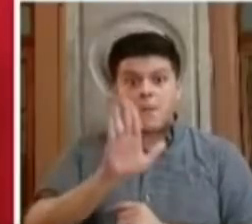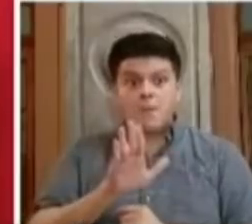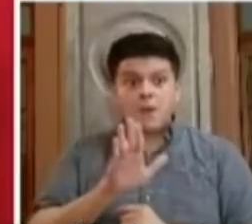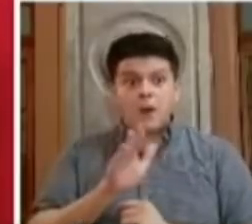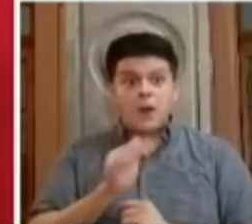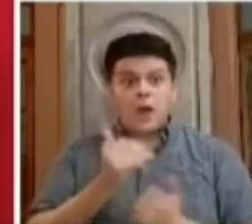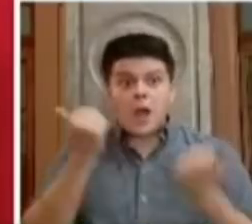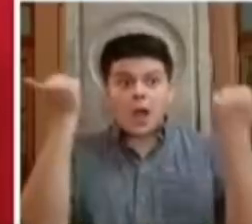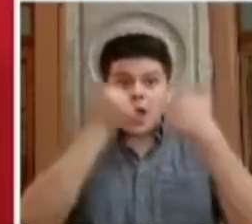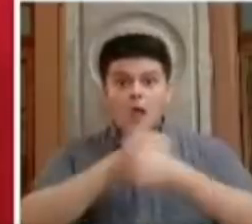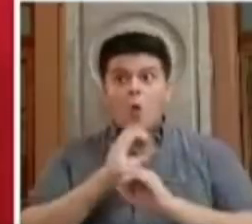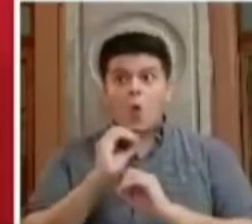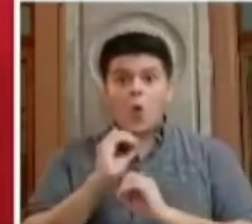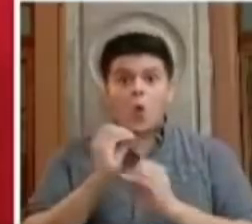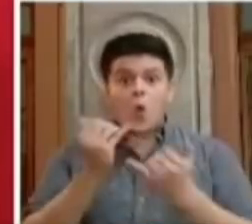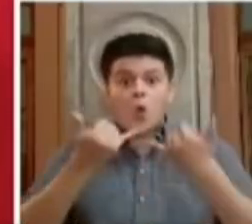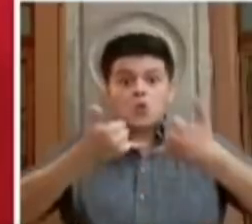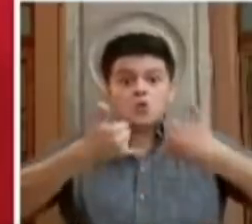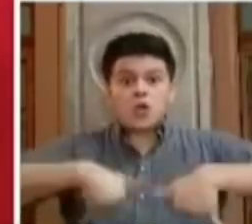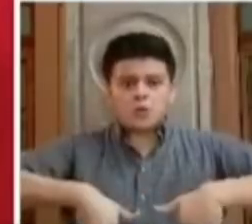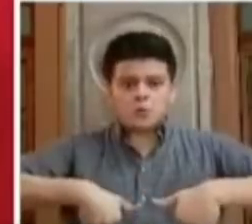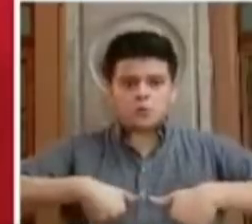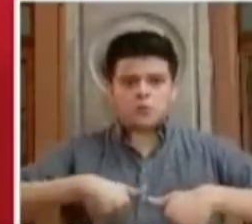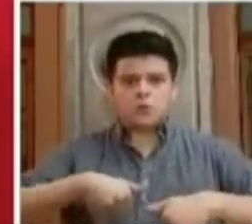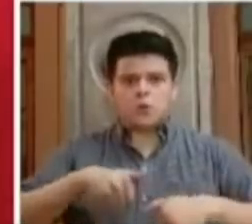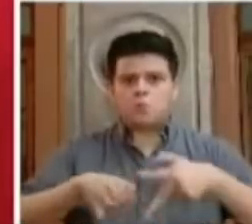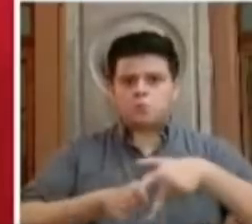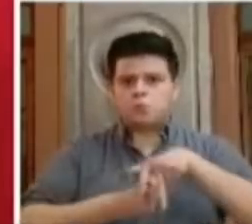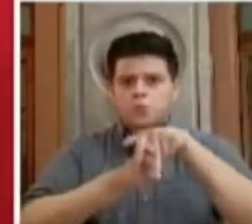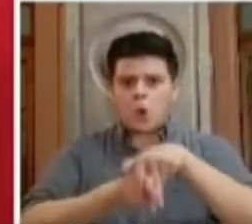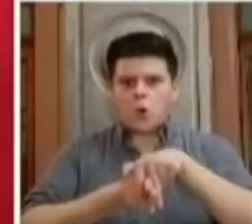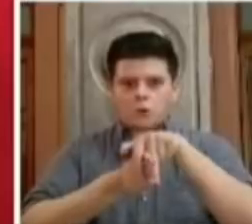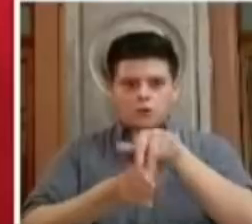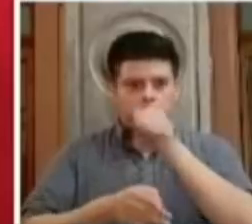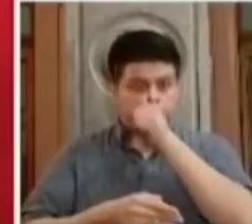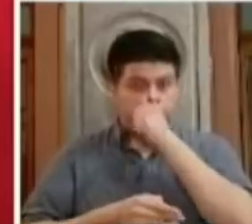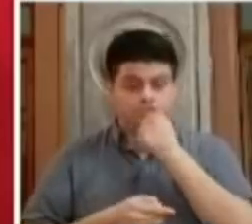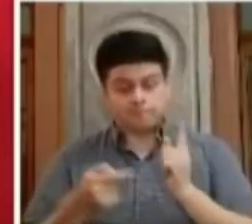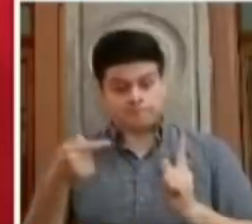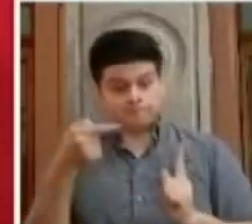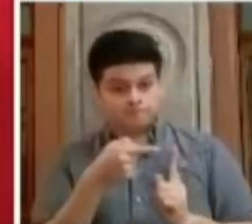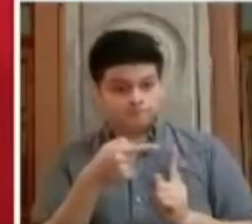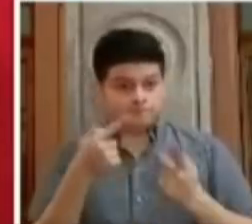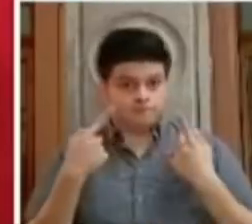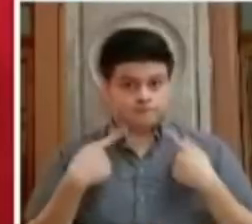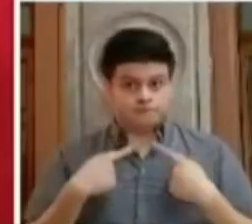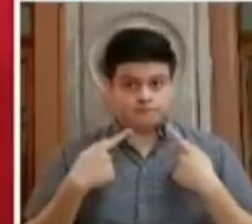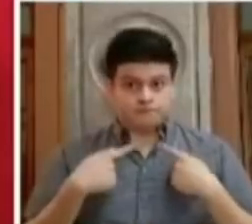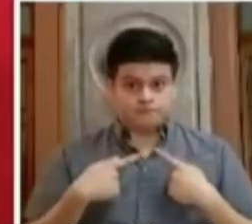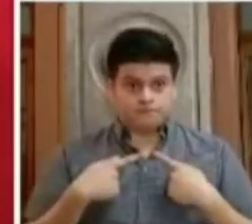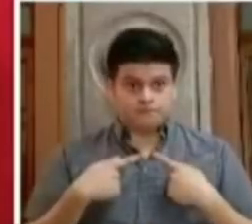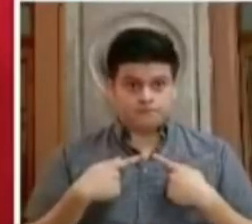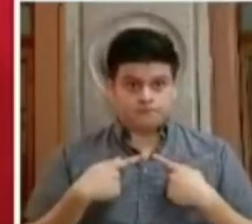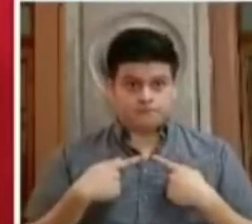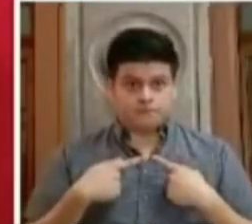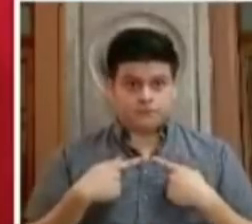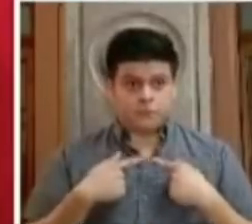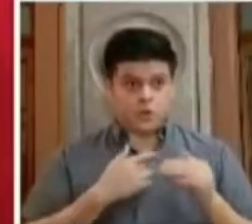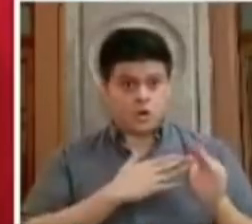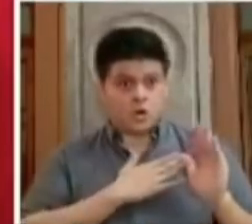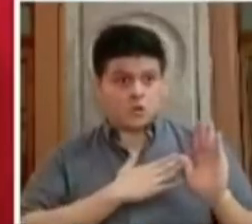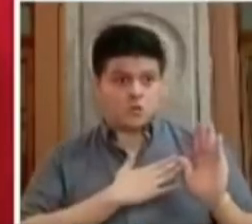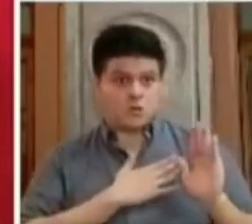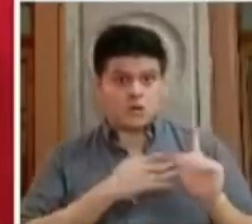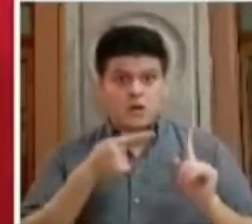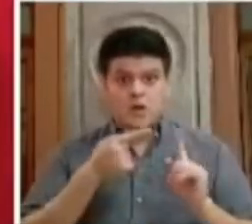Bronco. Y este pelado corriente anda usurpando que ahora él es el